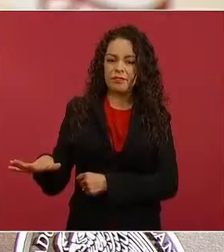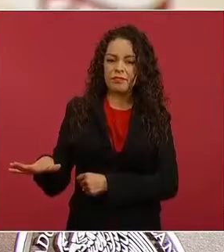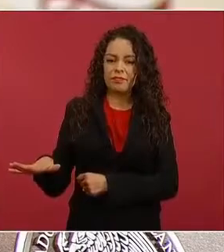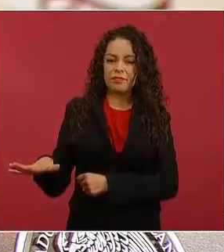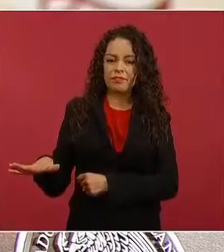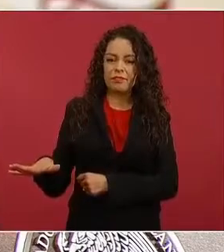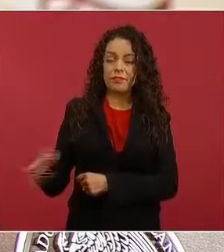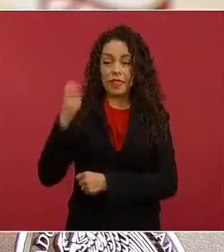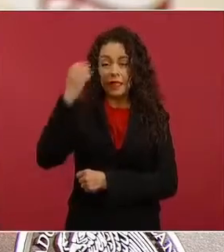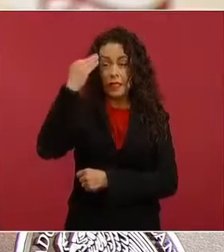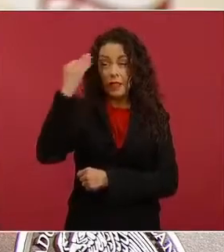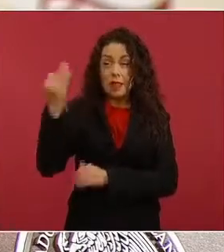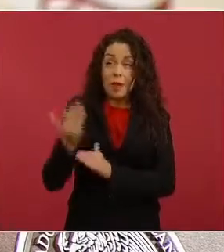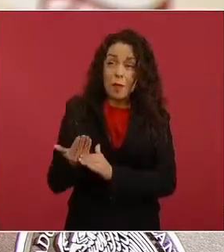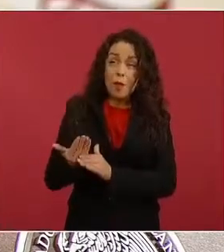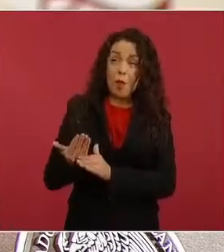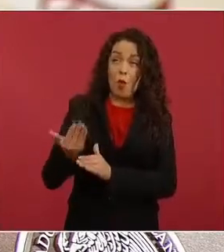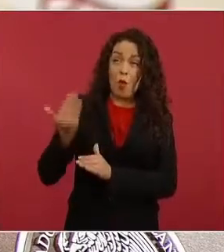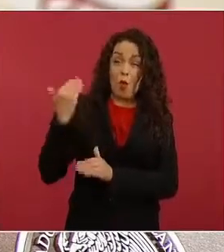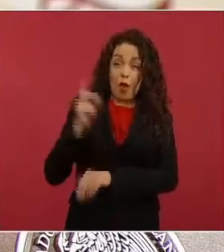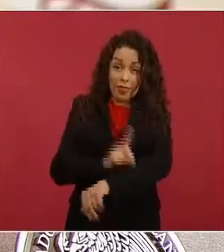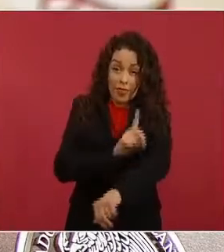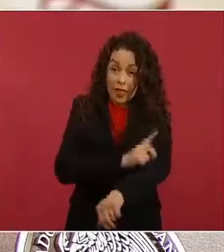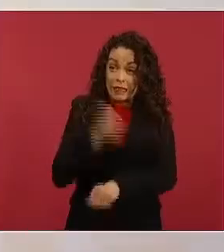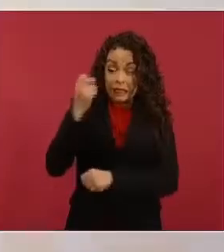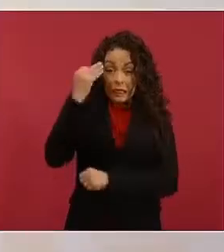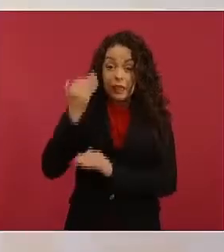Desde entonces, y luego